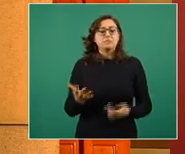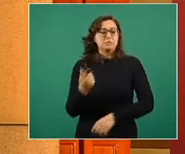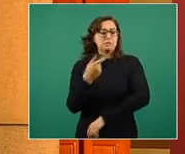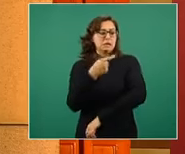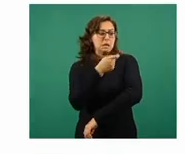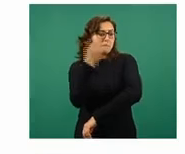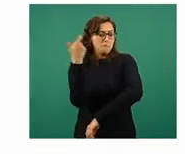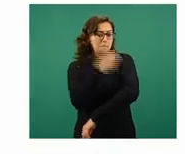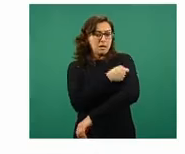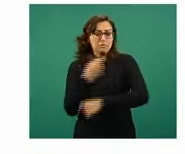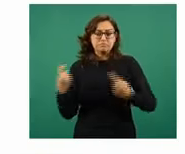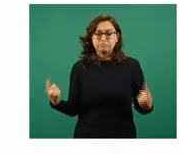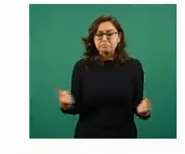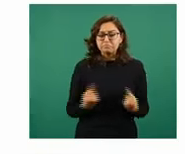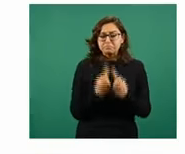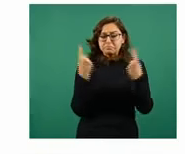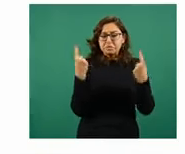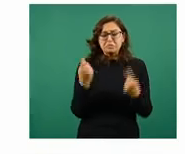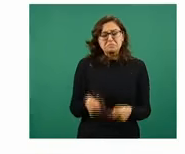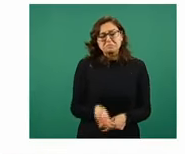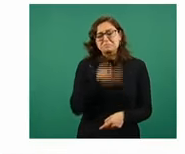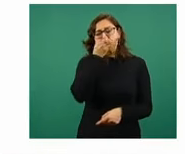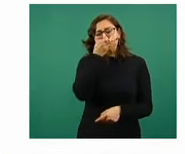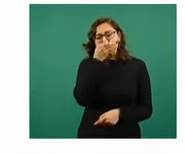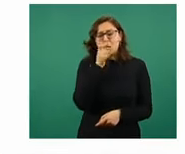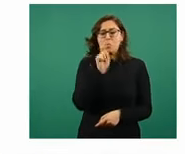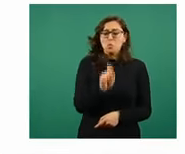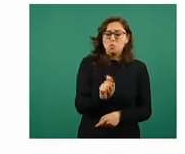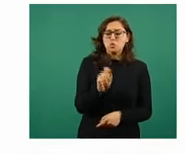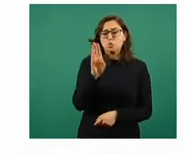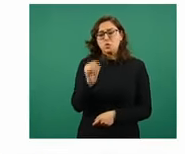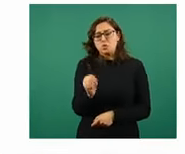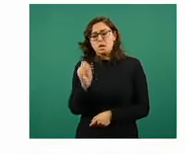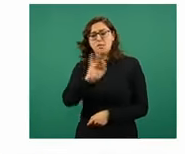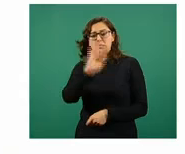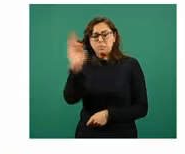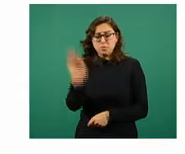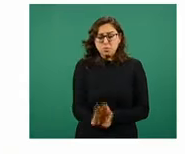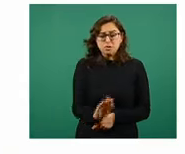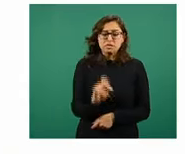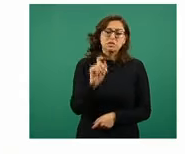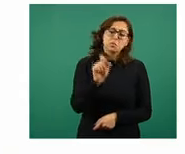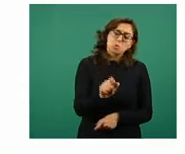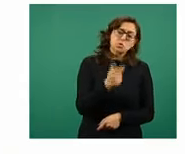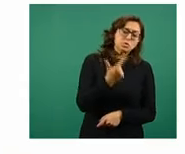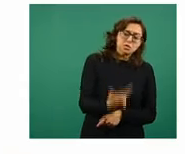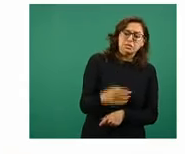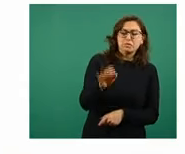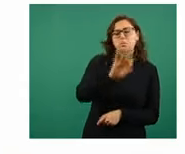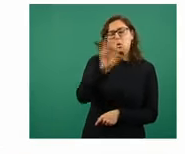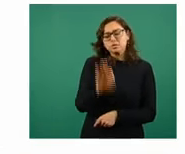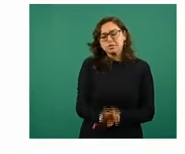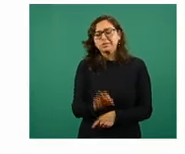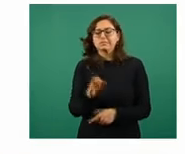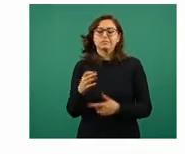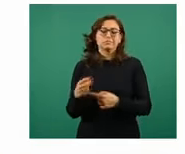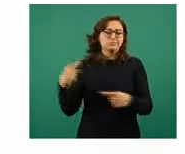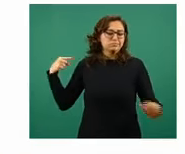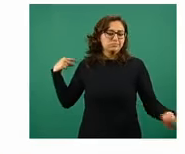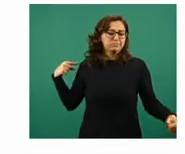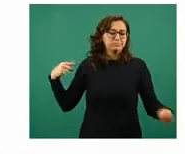0.9%, ha habido una variación mínima de 0.7 a 0.9% a lo largo de todas estas